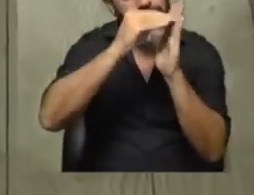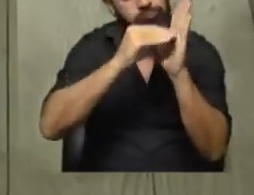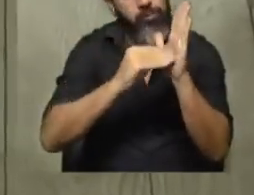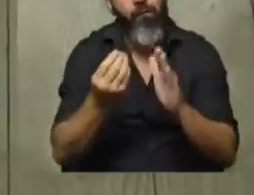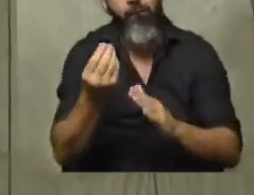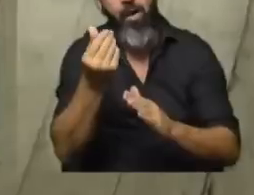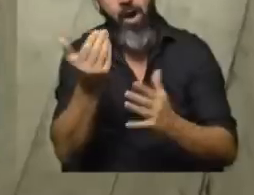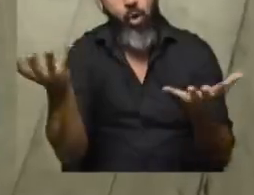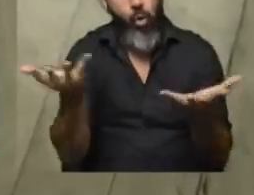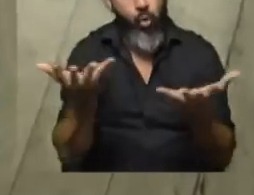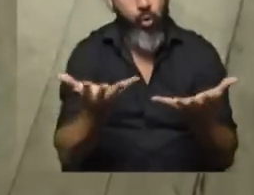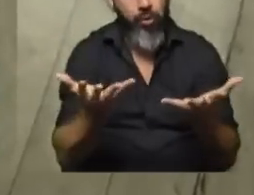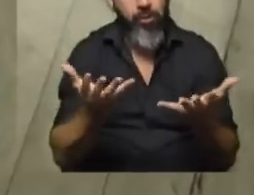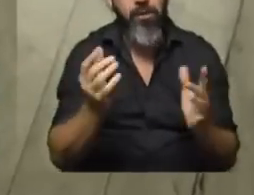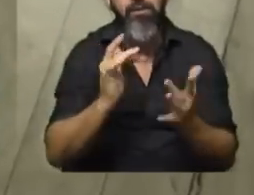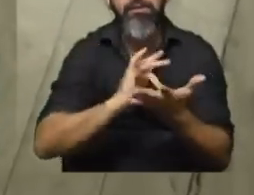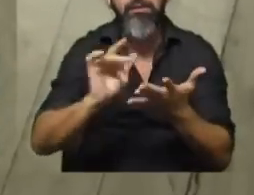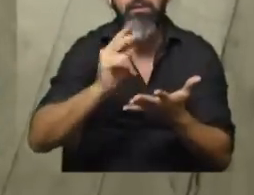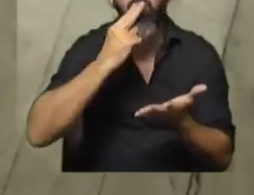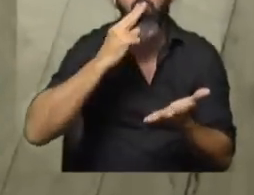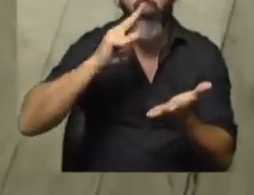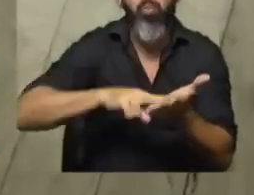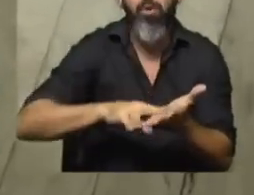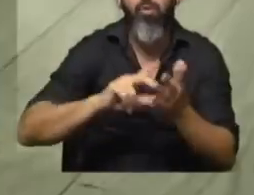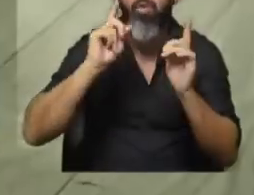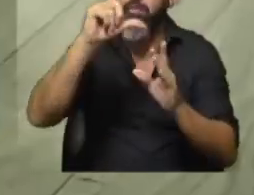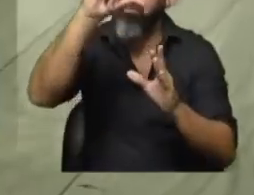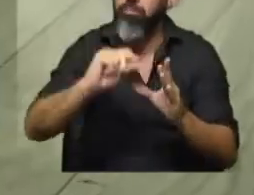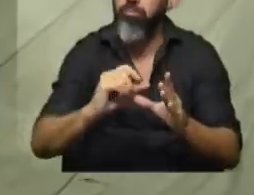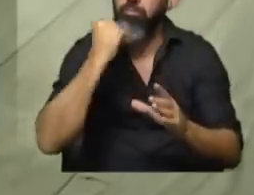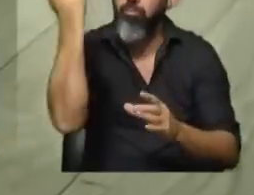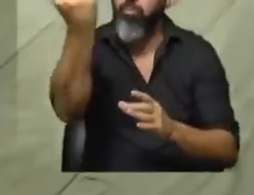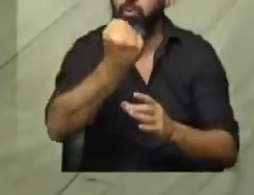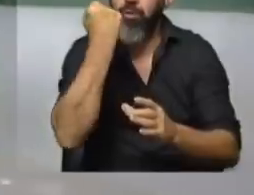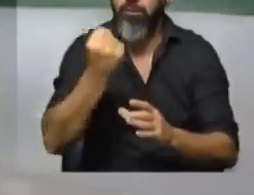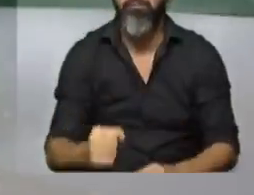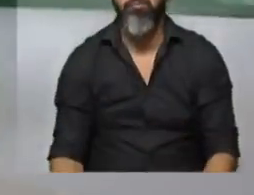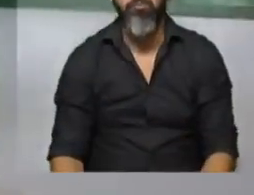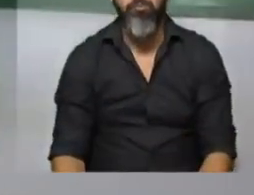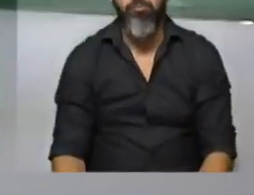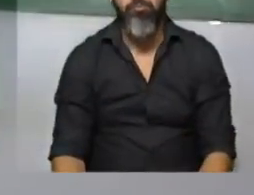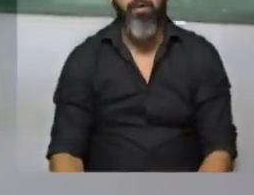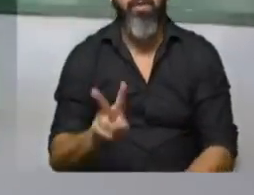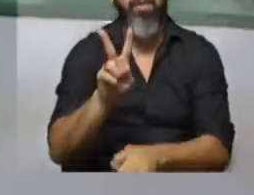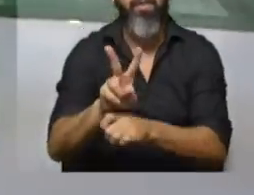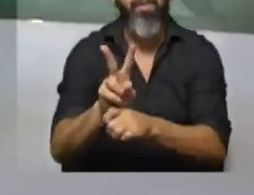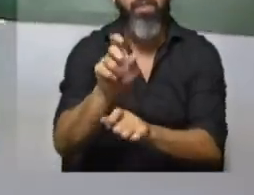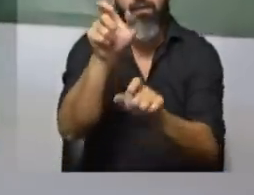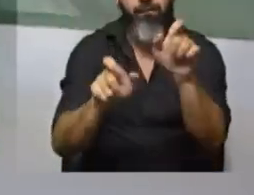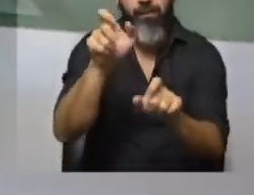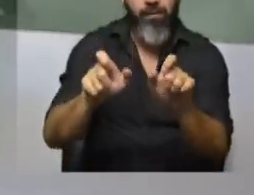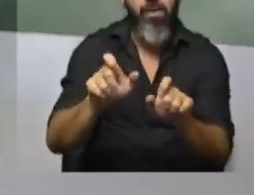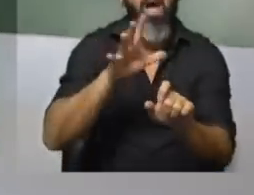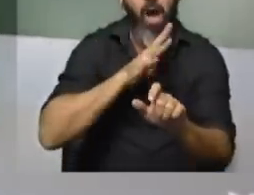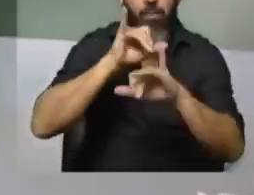actuales sin los impuestos que cobra debería haber una baja sensible defensa al consumidor tiene